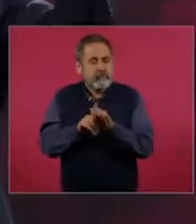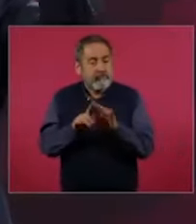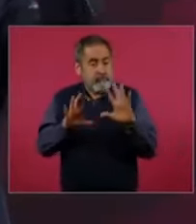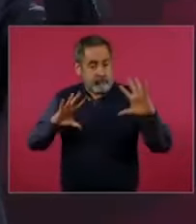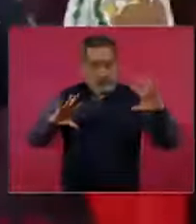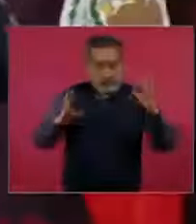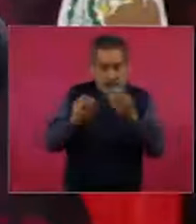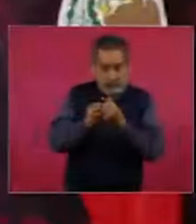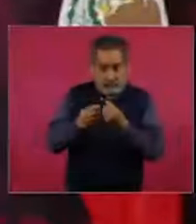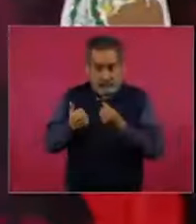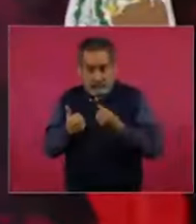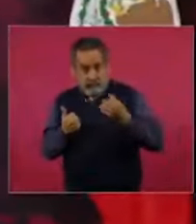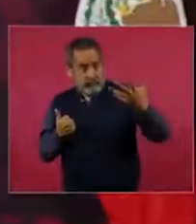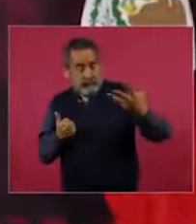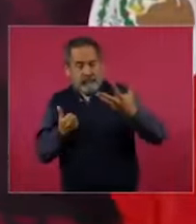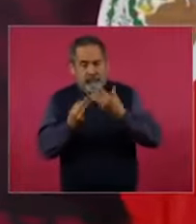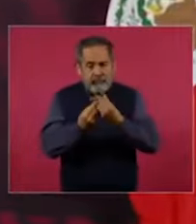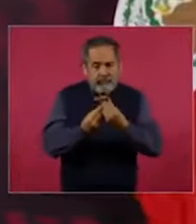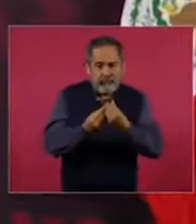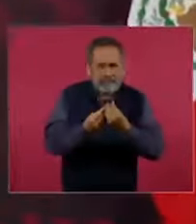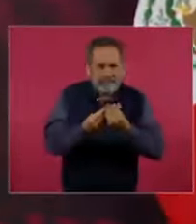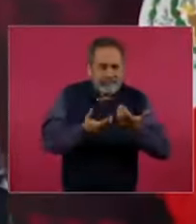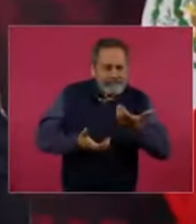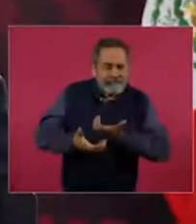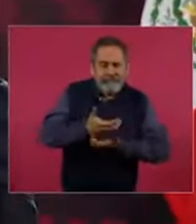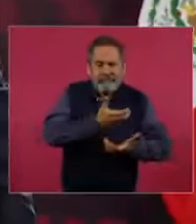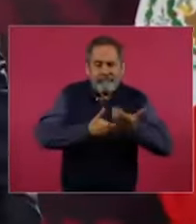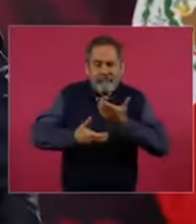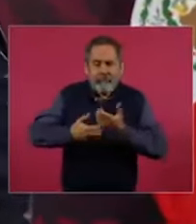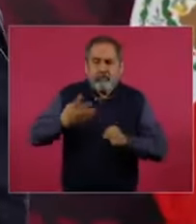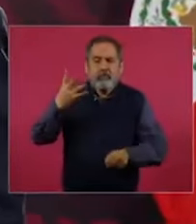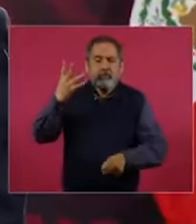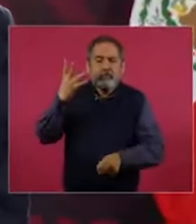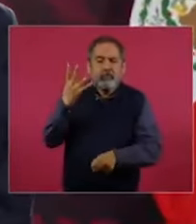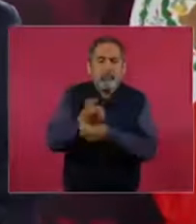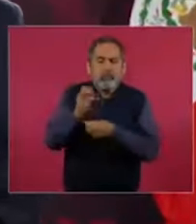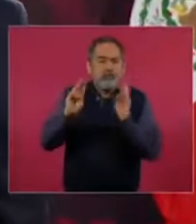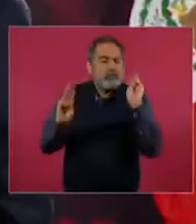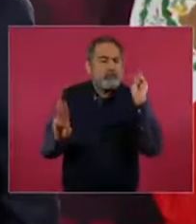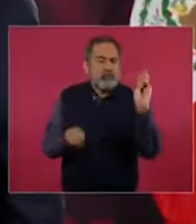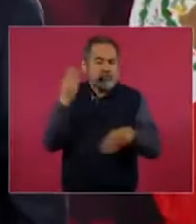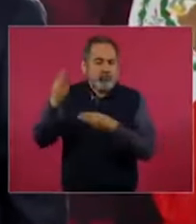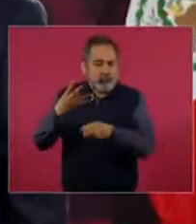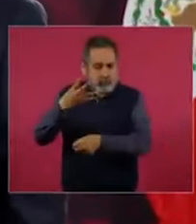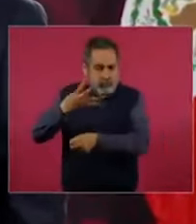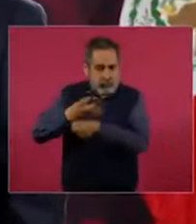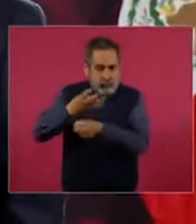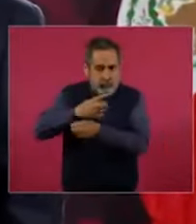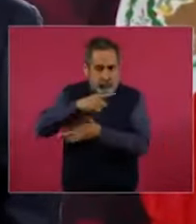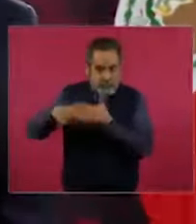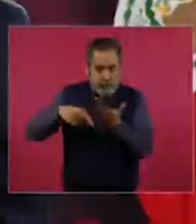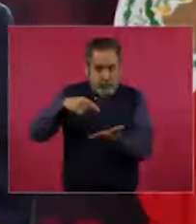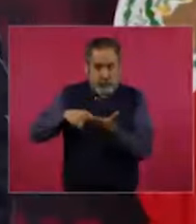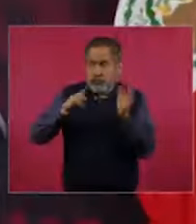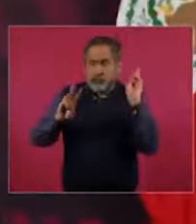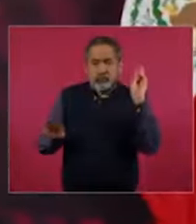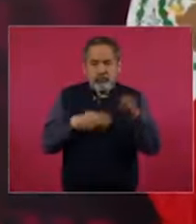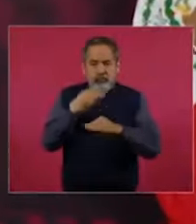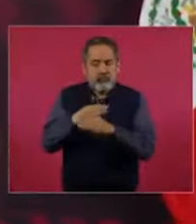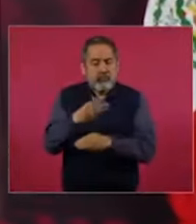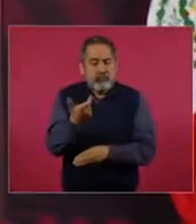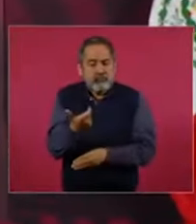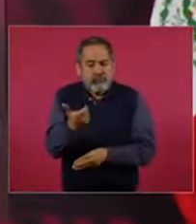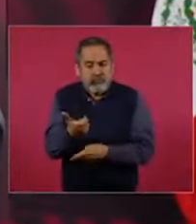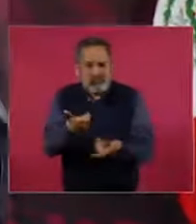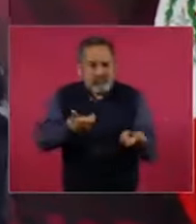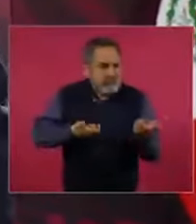presidencial del partido demócrata y reconoce el trabajo que se ha hecho en su gobierno y al final de la conferencia Jorge Armando